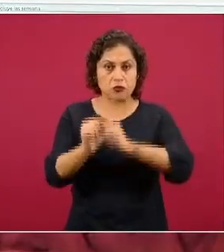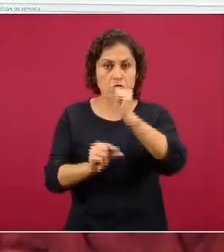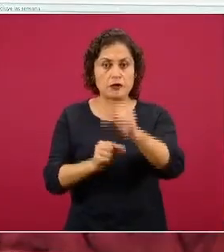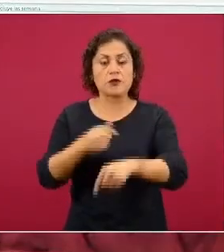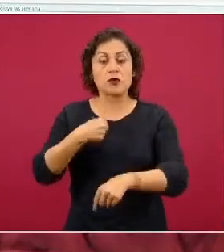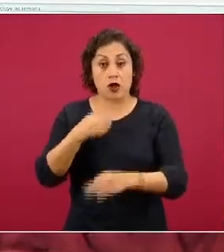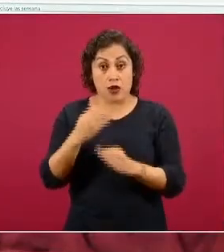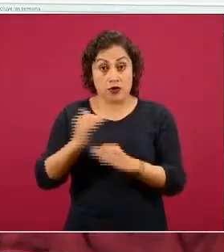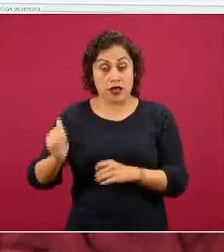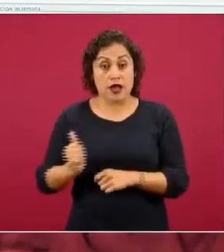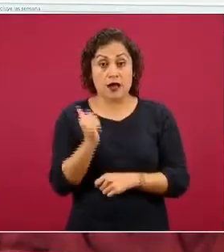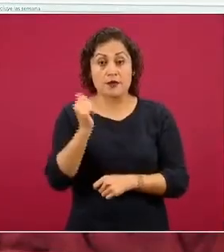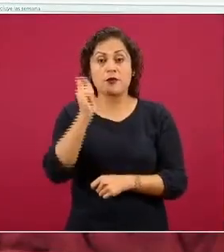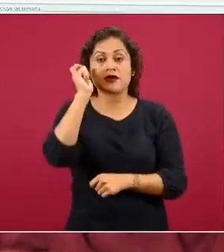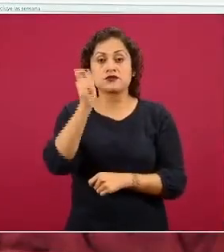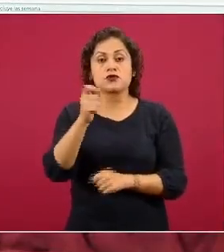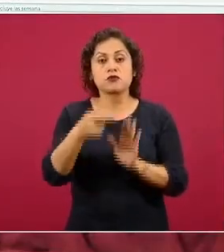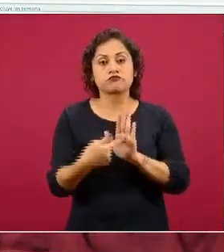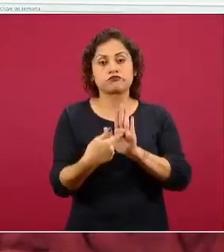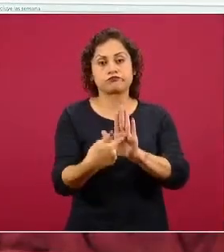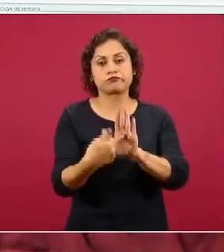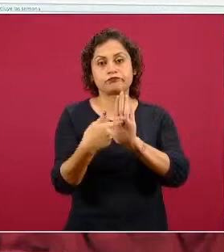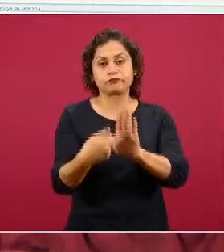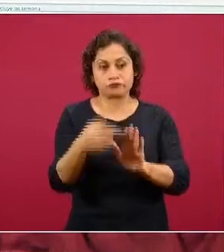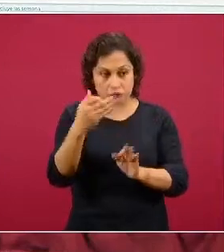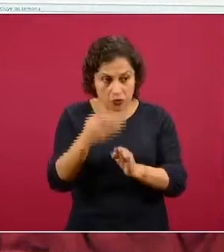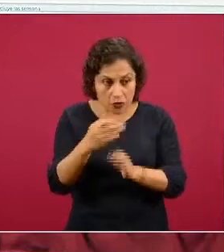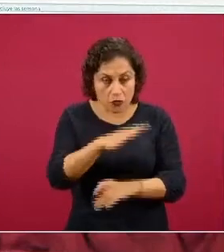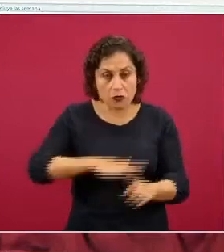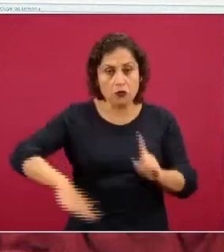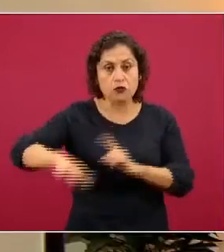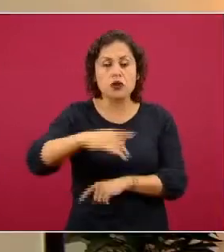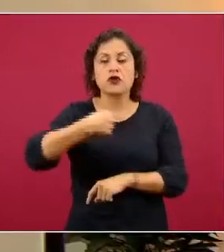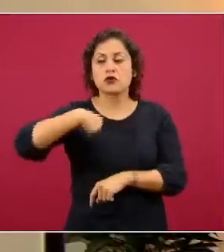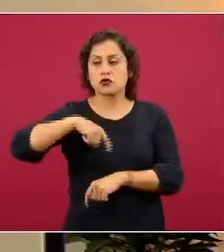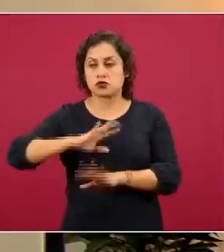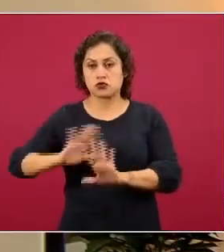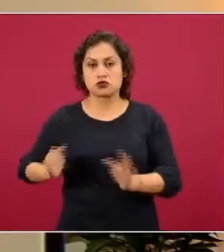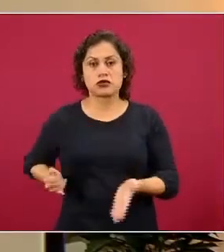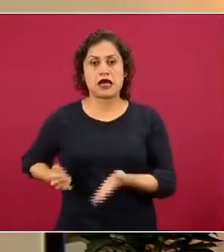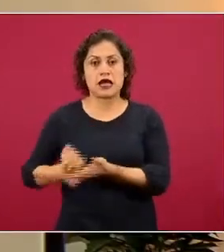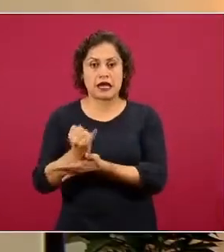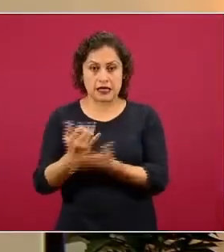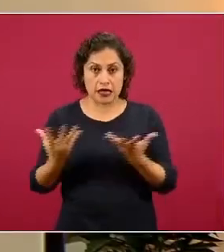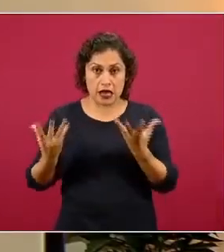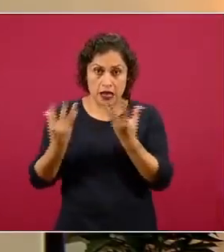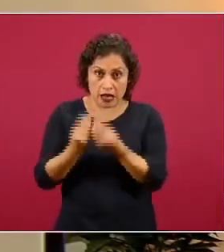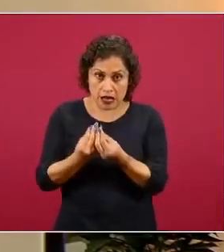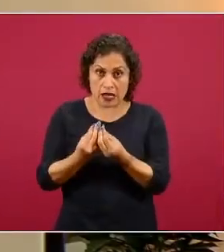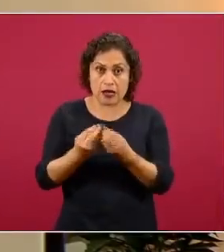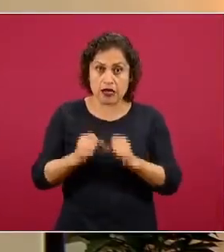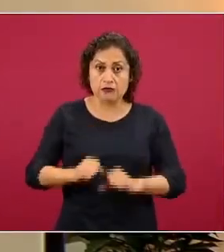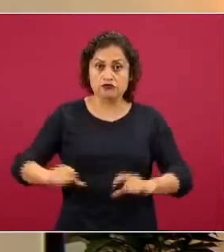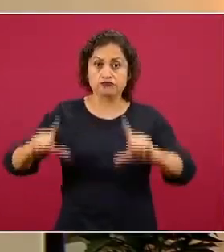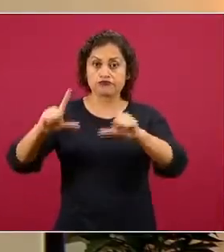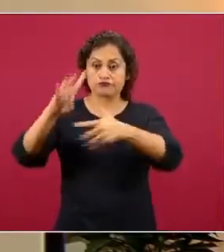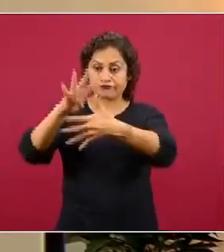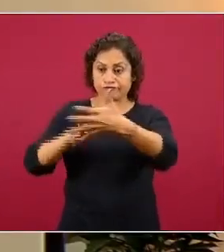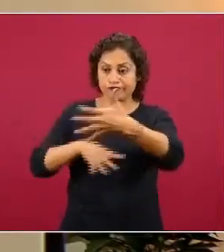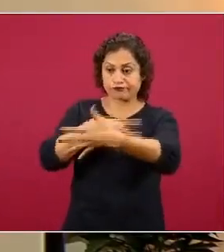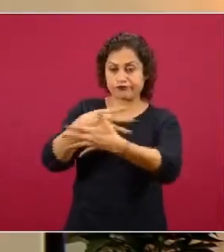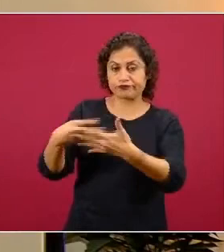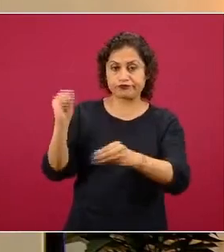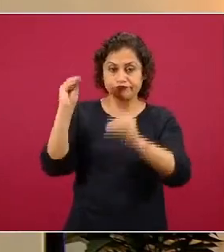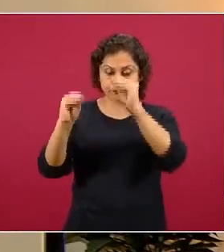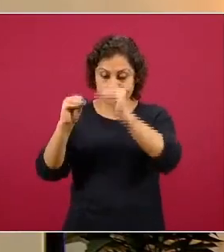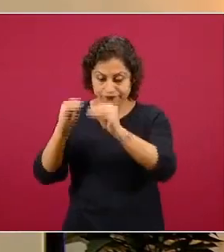de este ejercicio de transparencia se ha decidido y ya se tiene una base que junto con el boletín es una base de datos pública para